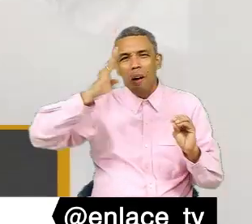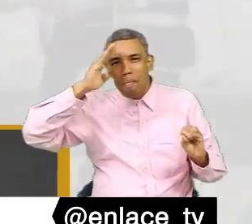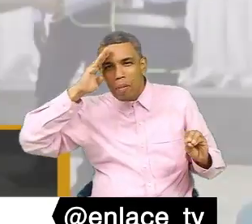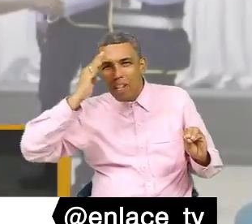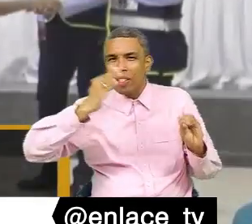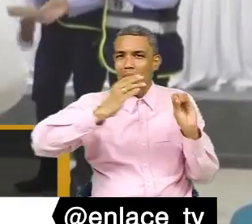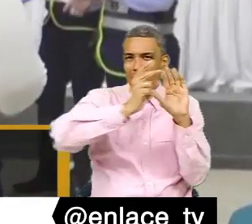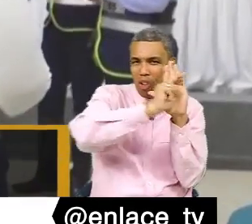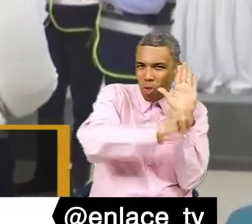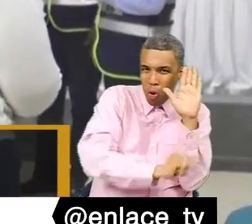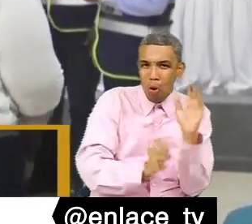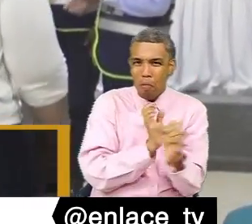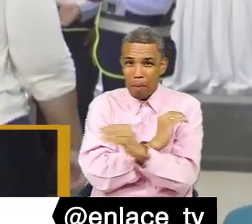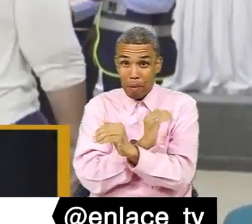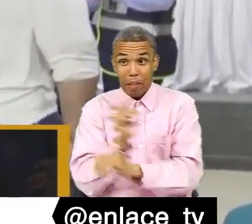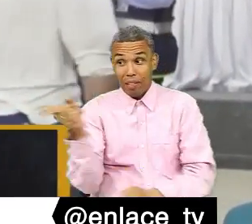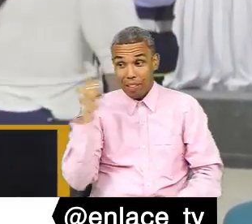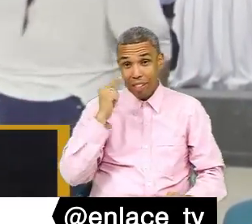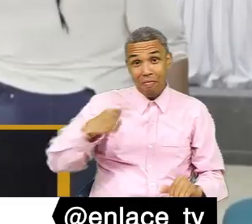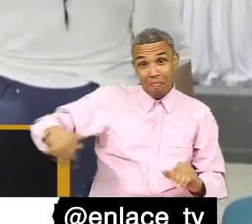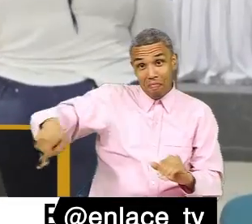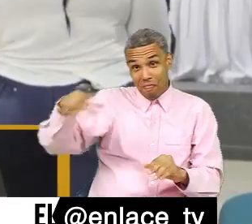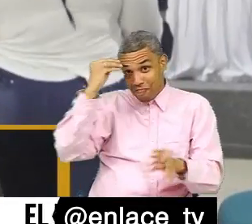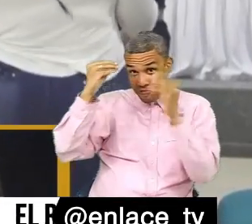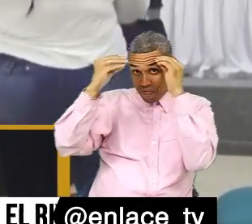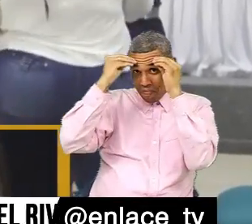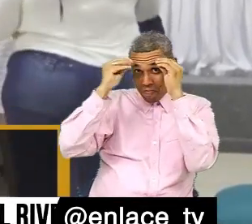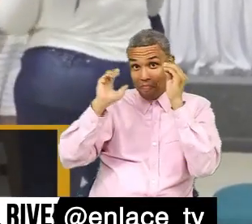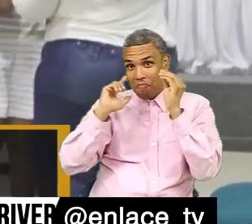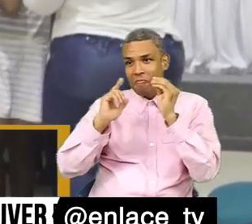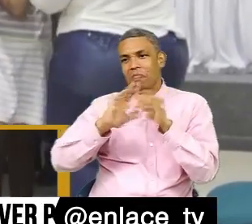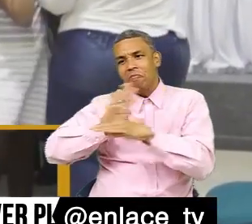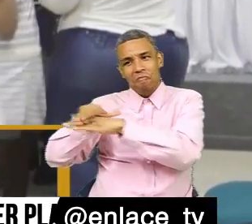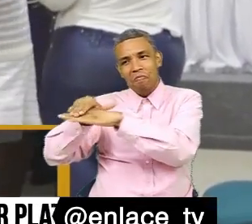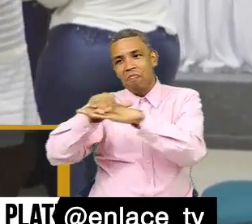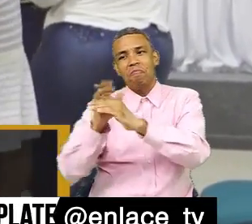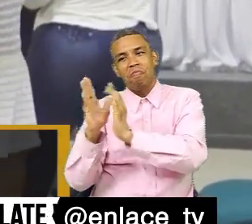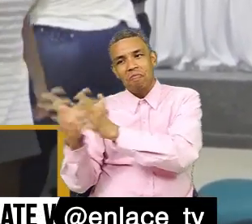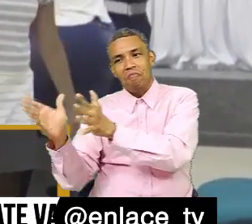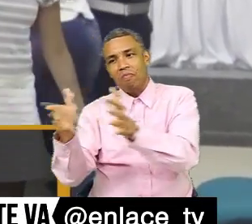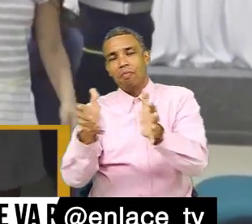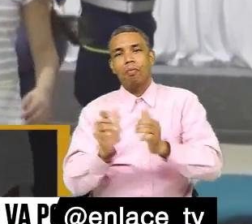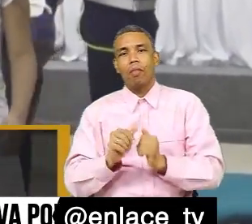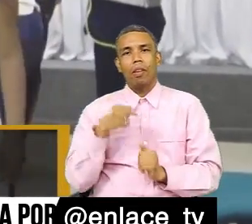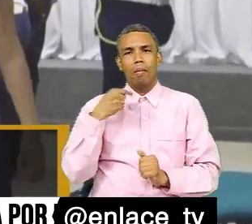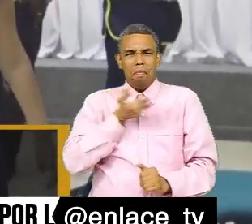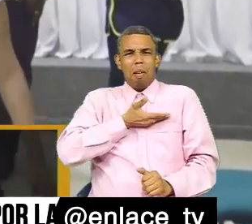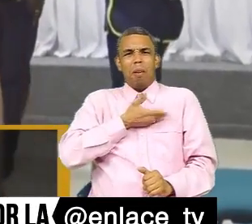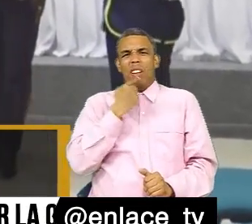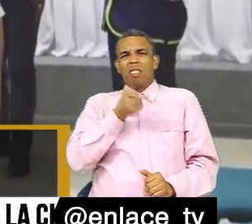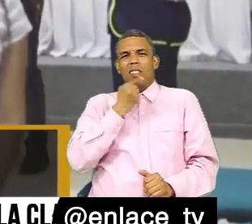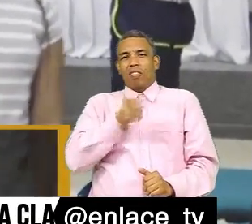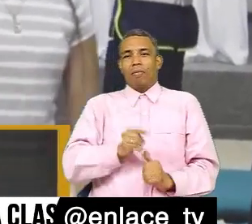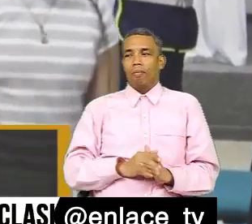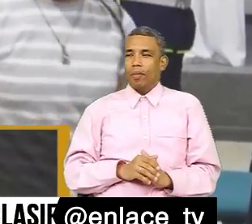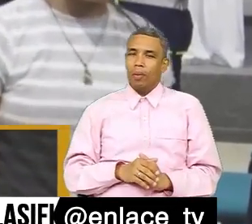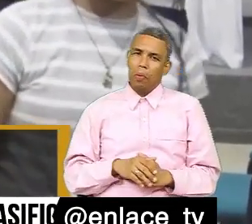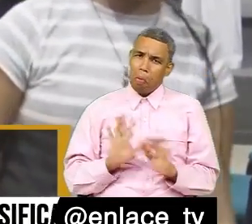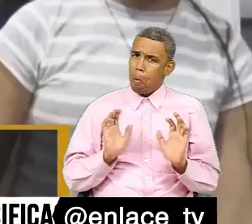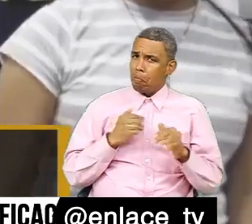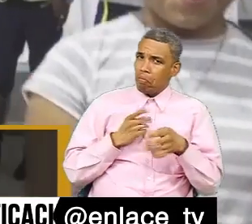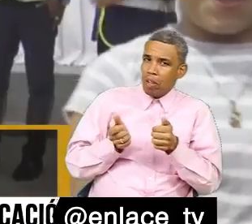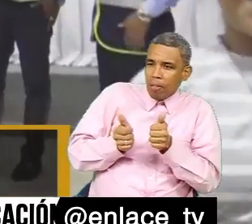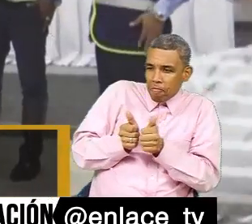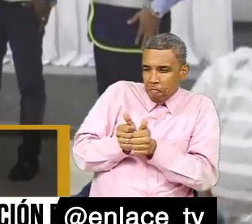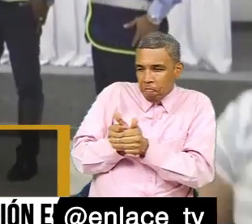vías. Cuando escuché el programa me pareció súper interesante, me pareció algo muy como innovador, y